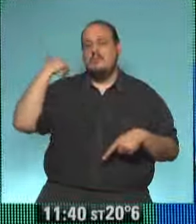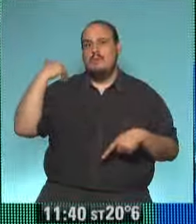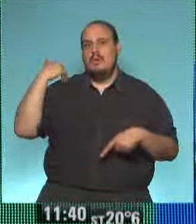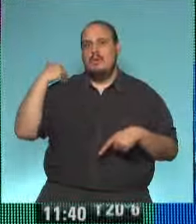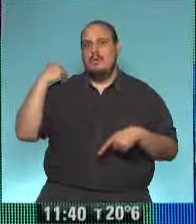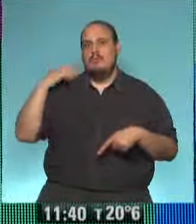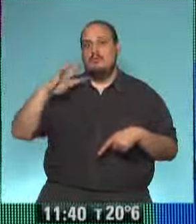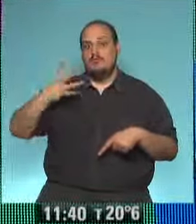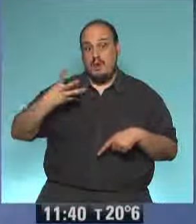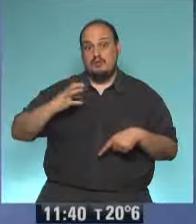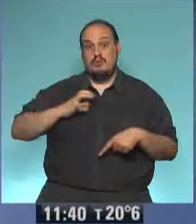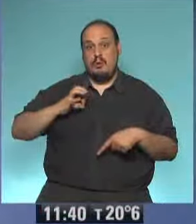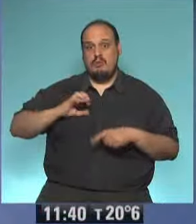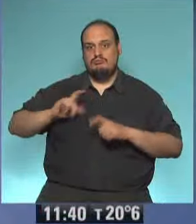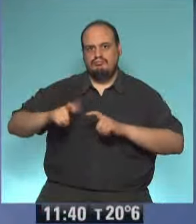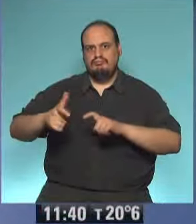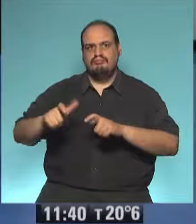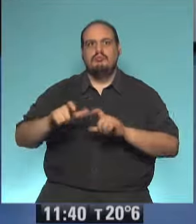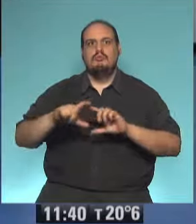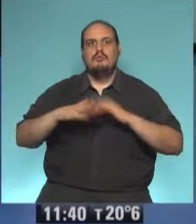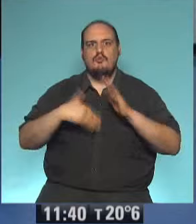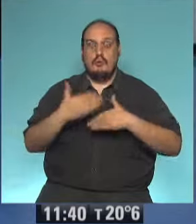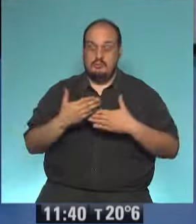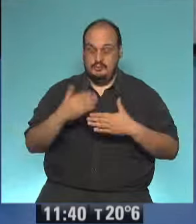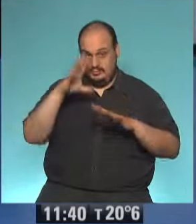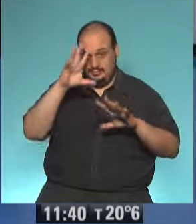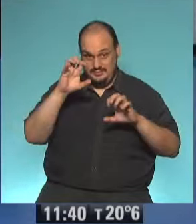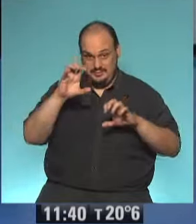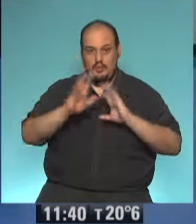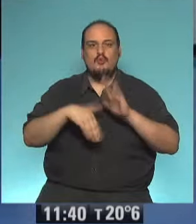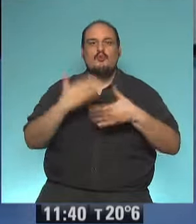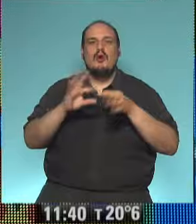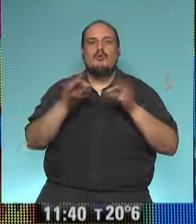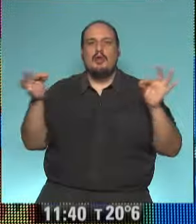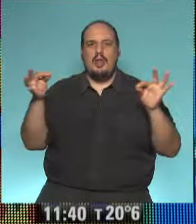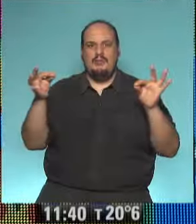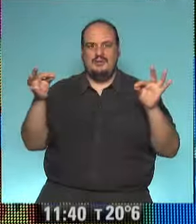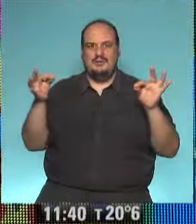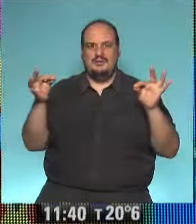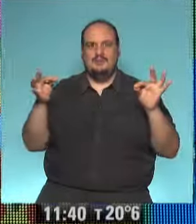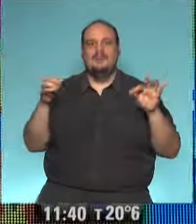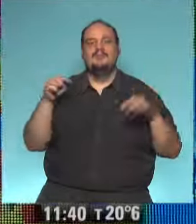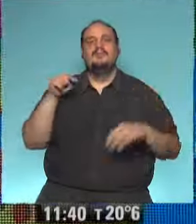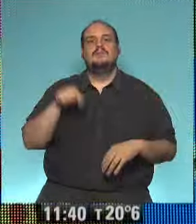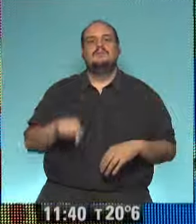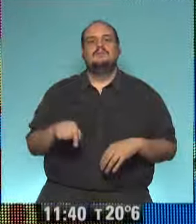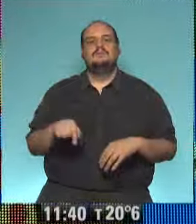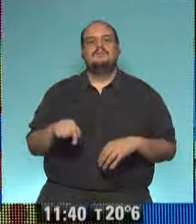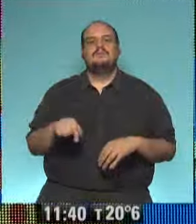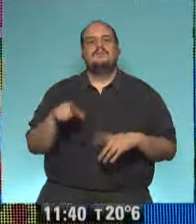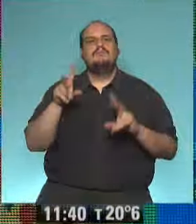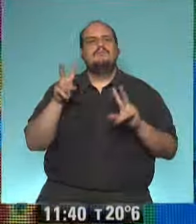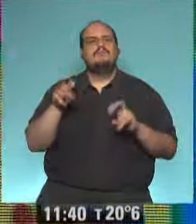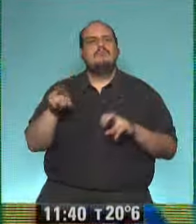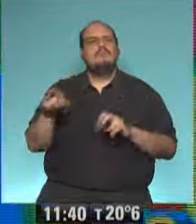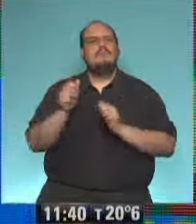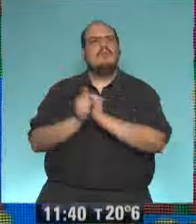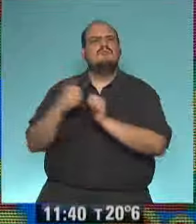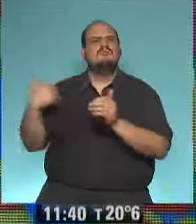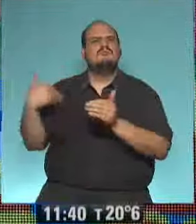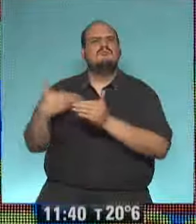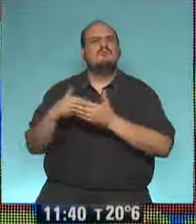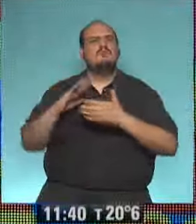cada 4 años en diferentes partes del mundo. ¡Los Juegos Olímpicos! Claro, bueno, vamos a recorrer un poquito la historia